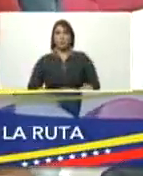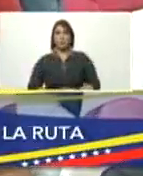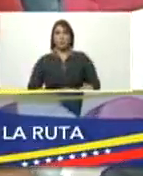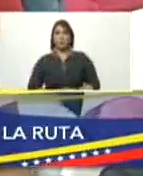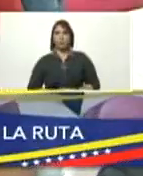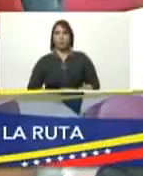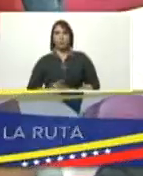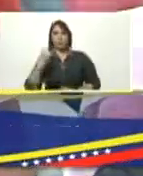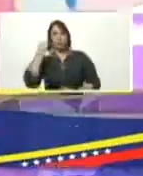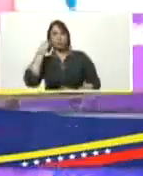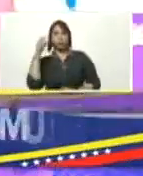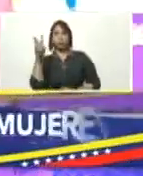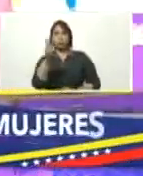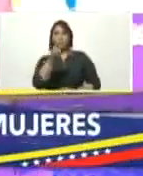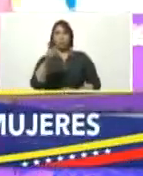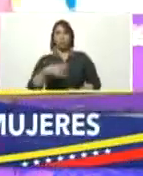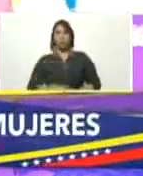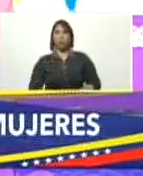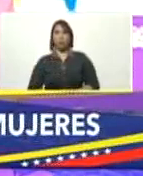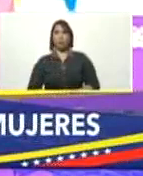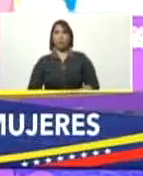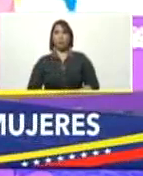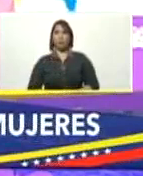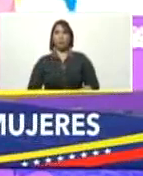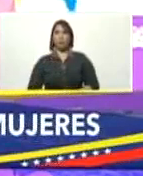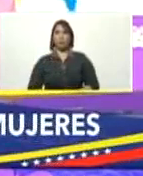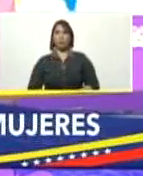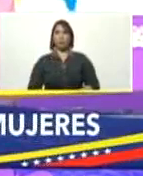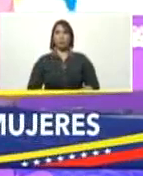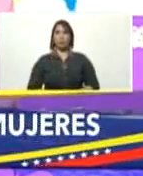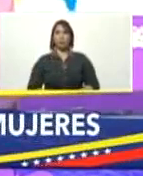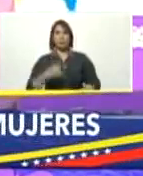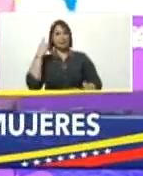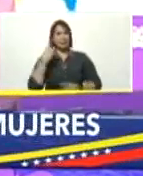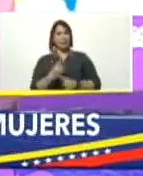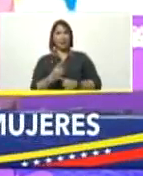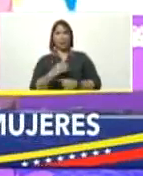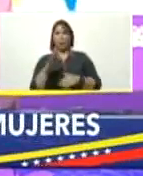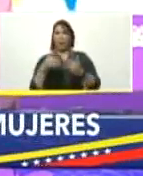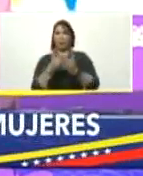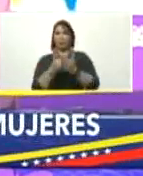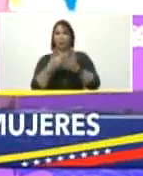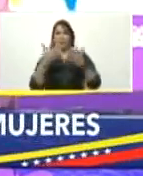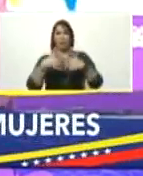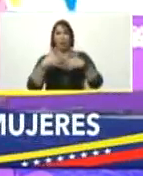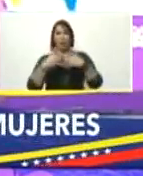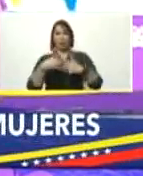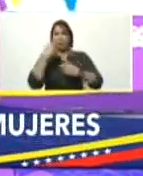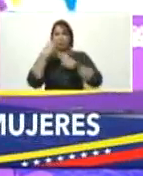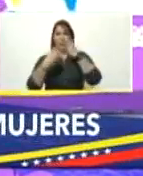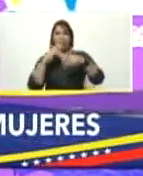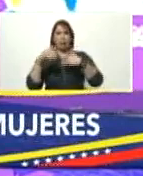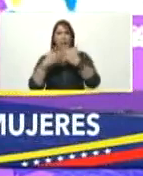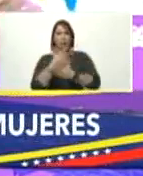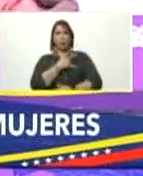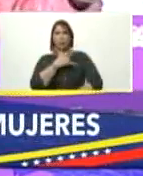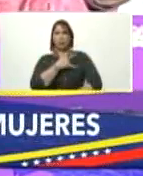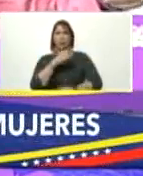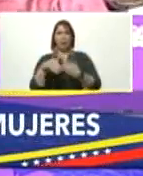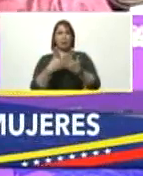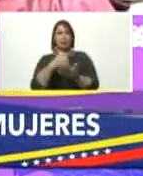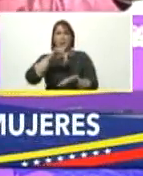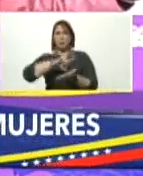de la mujer venezolana de a pie. Tenemos que llegar hasta la fábrica, hasta la universidad, hasta el liceo,